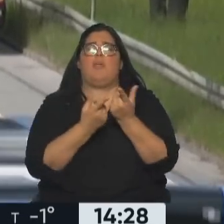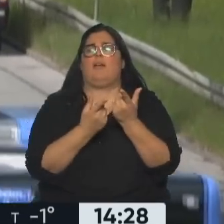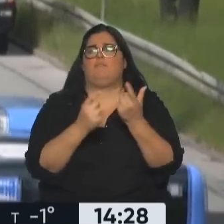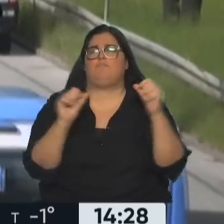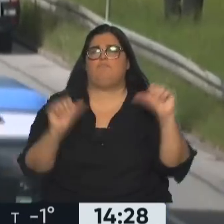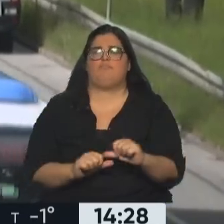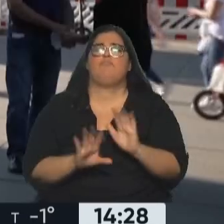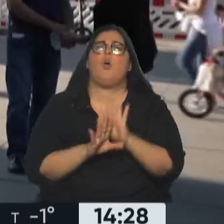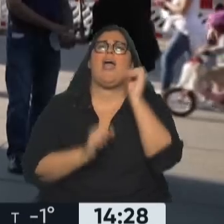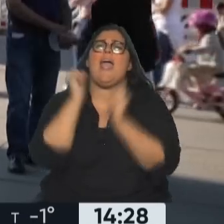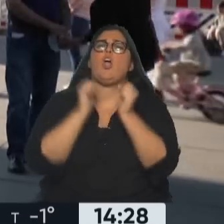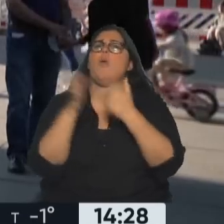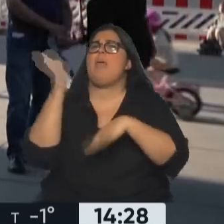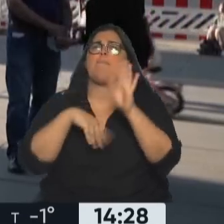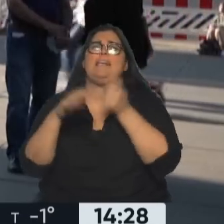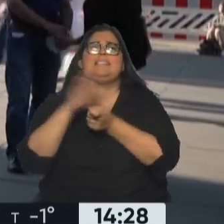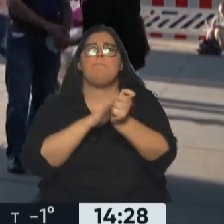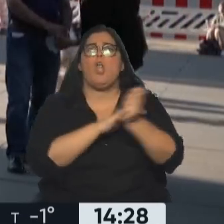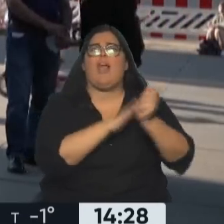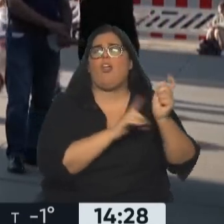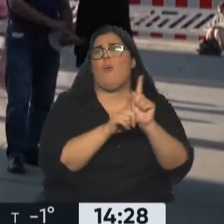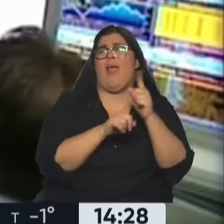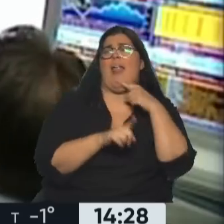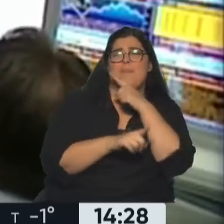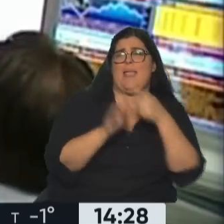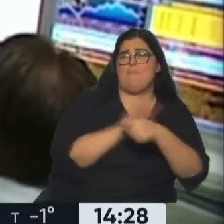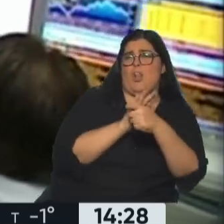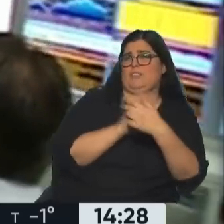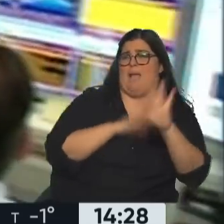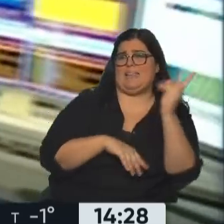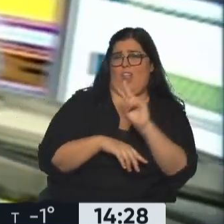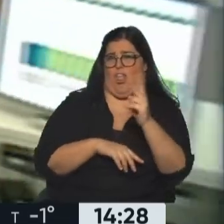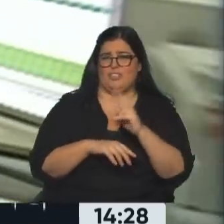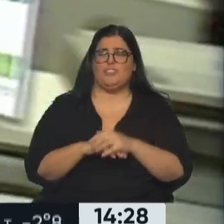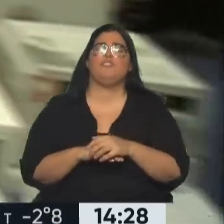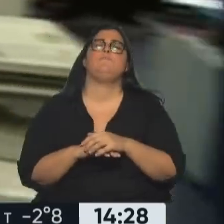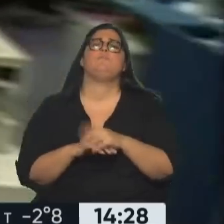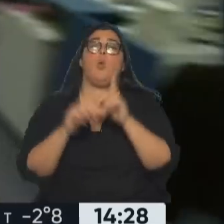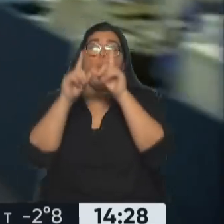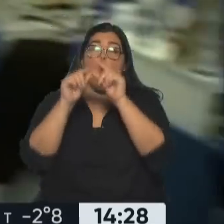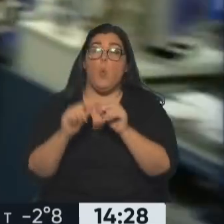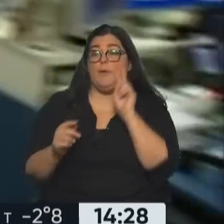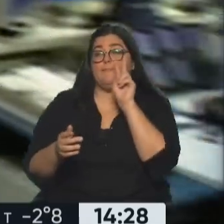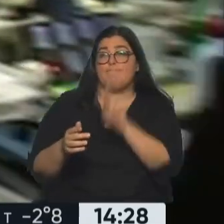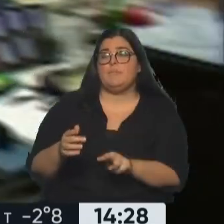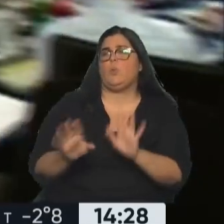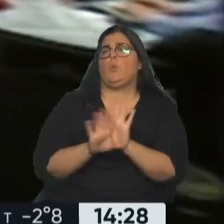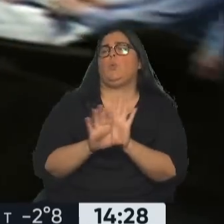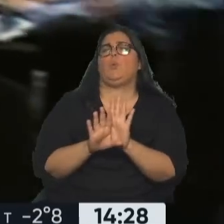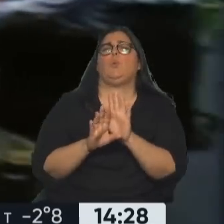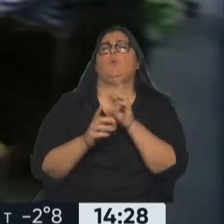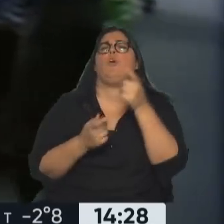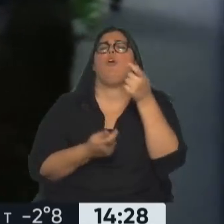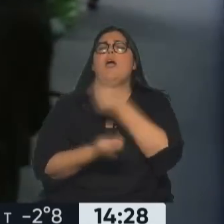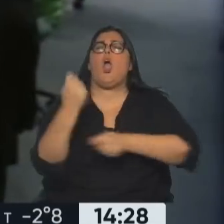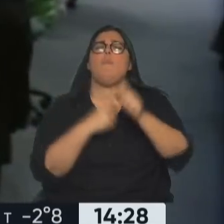economía netamente exportadora como la alemana. Los números fríos muestran el desorden que experimenta la balanza comercial